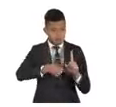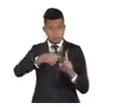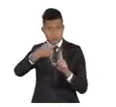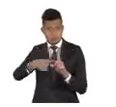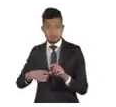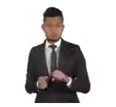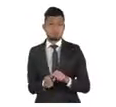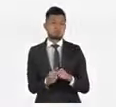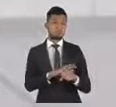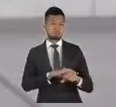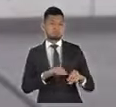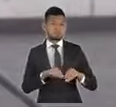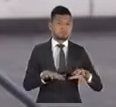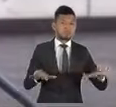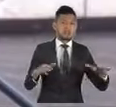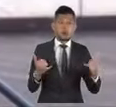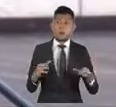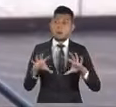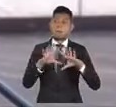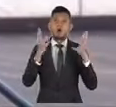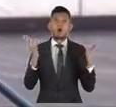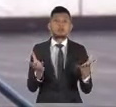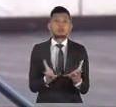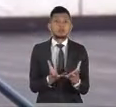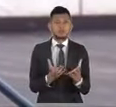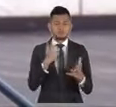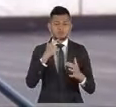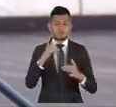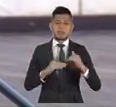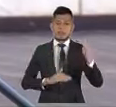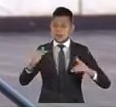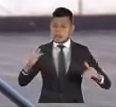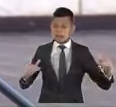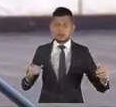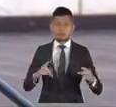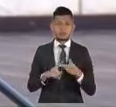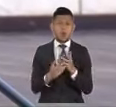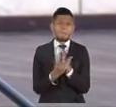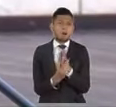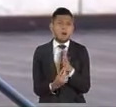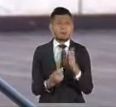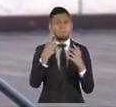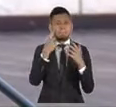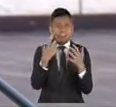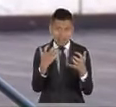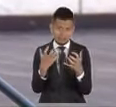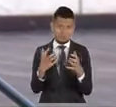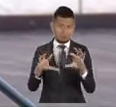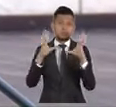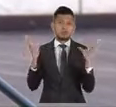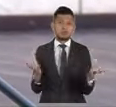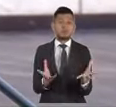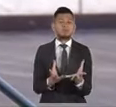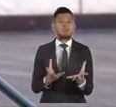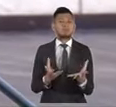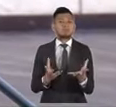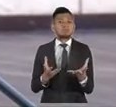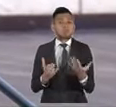mundo cada vez más desigual y cada vez más pobre. Pero como lo hemos escuchado mucho